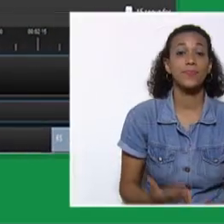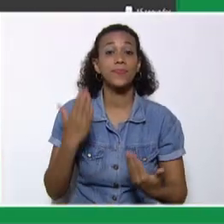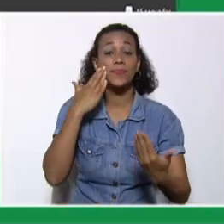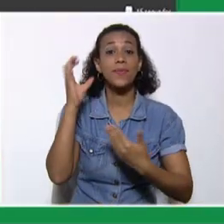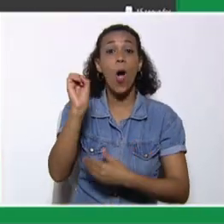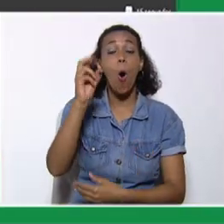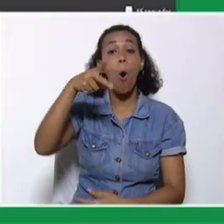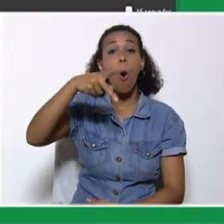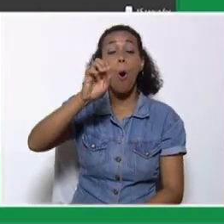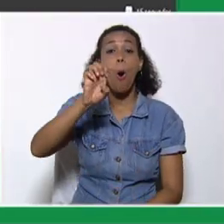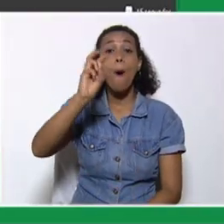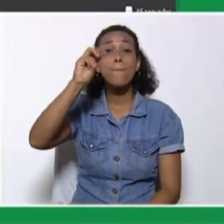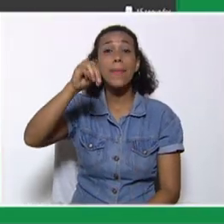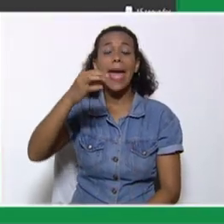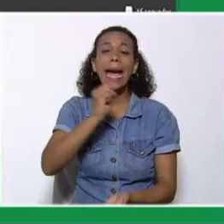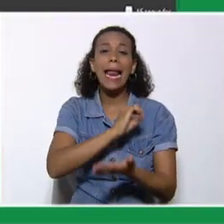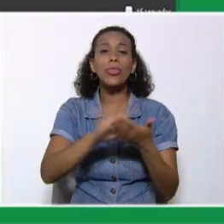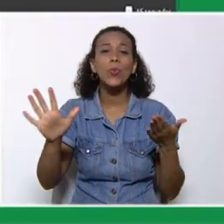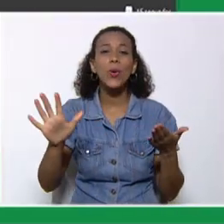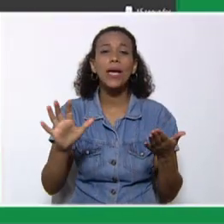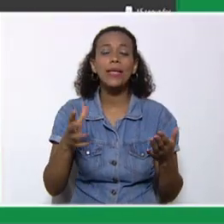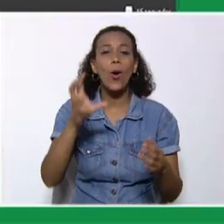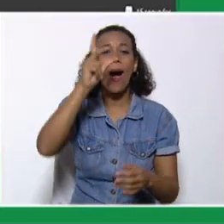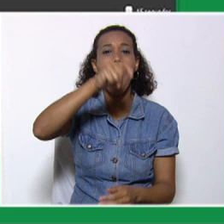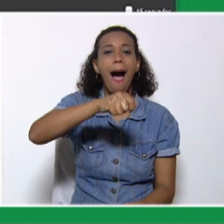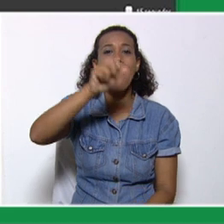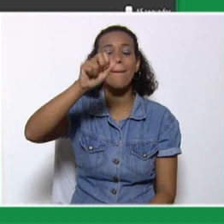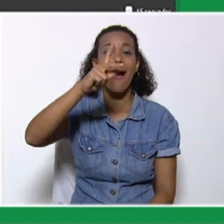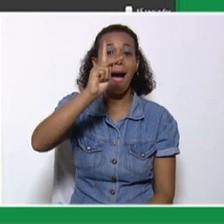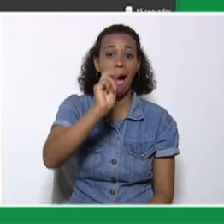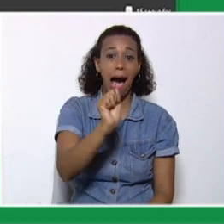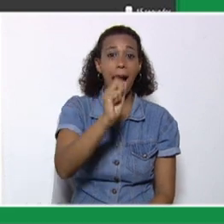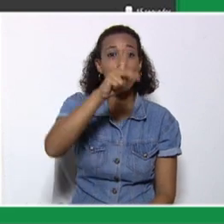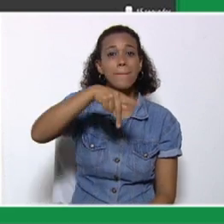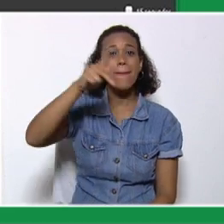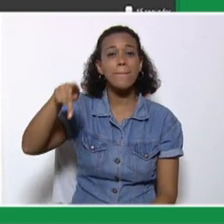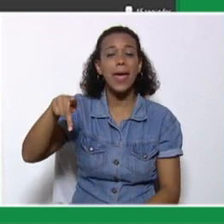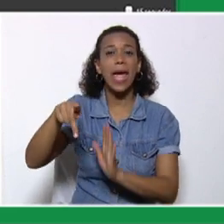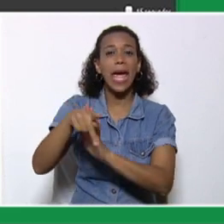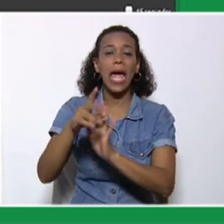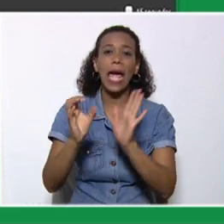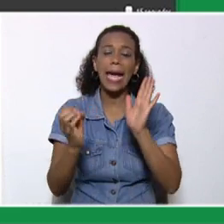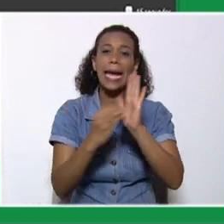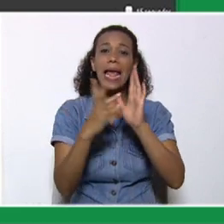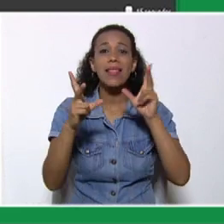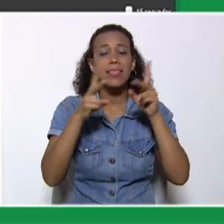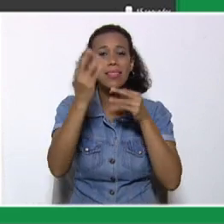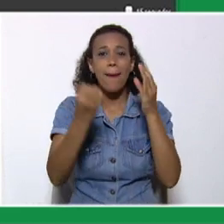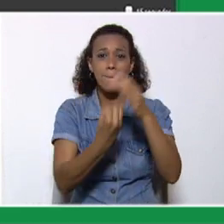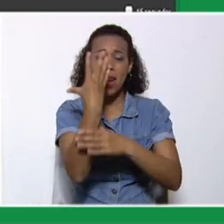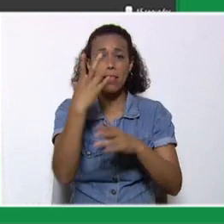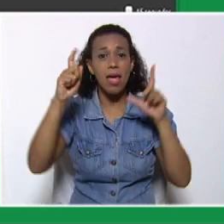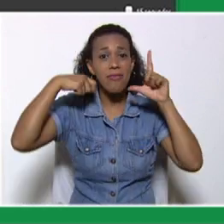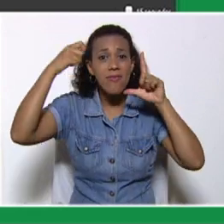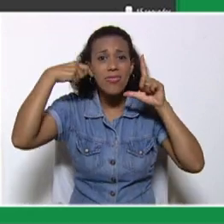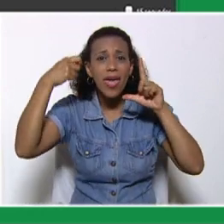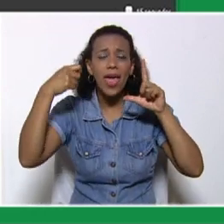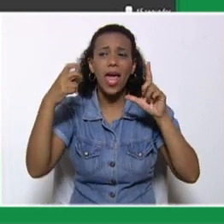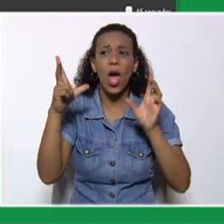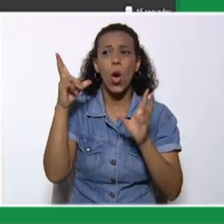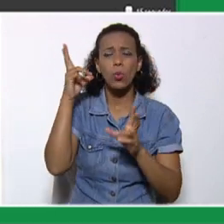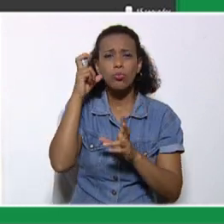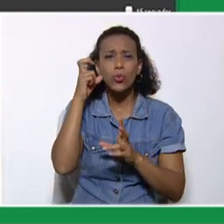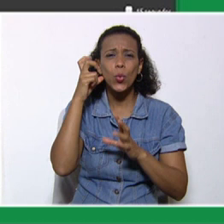OpenShot es un editor de video gratuito y de código abierto que nos permite crear nuestros propios clips de videos a partir de uno o varios videos,